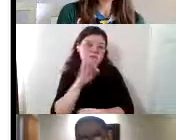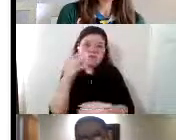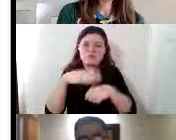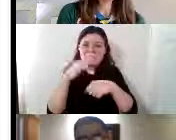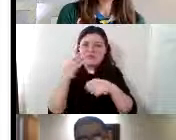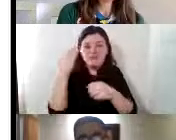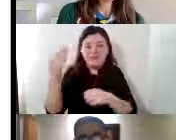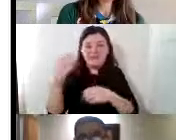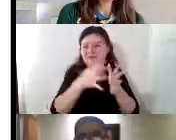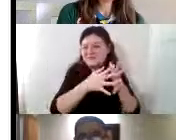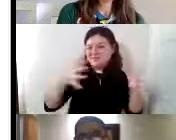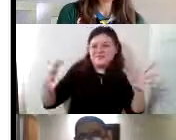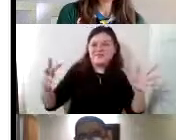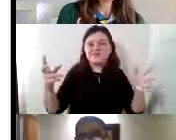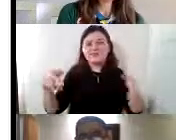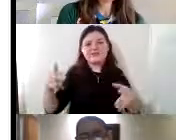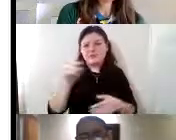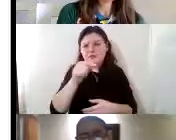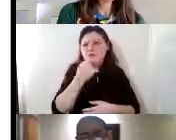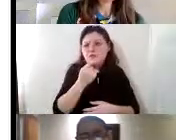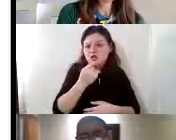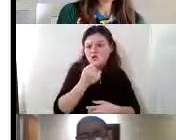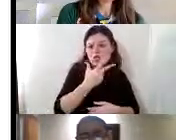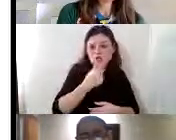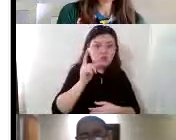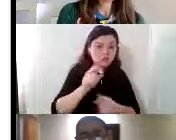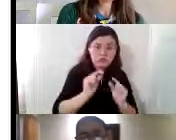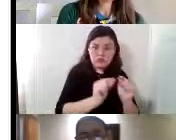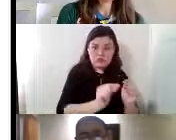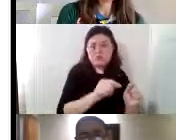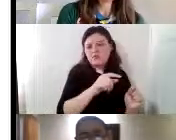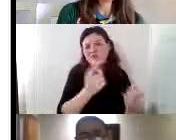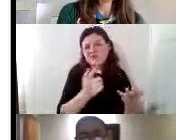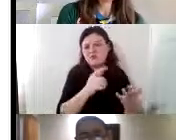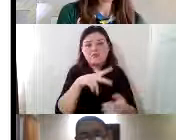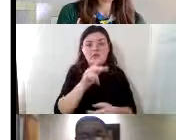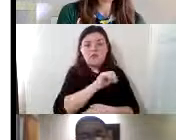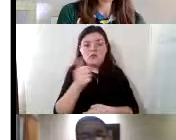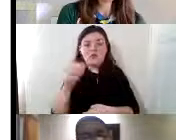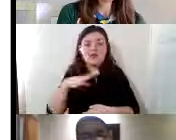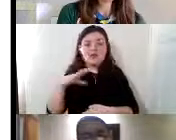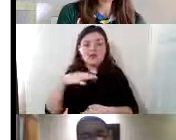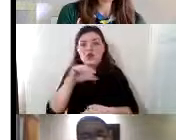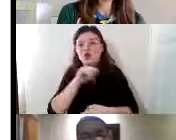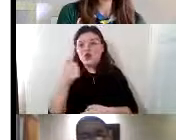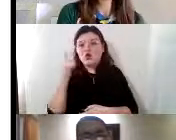tal vez no va directamente para niños, niñas, pero luego viene esta otra parte. Nuestra edad